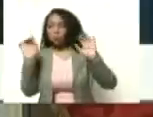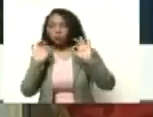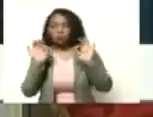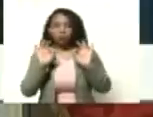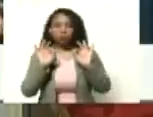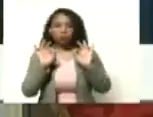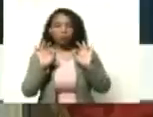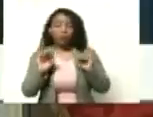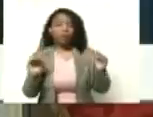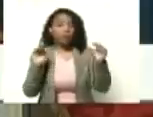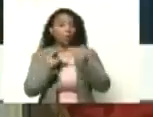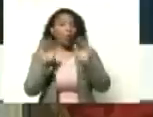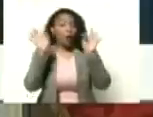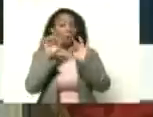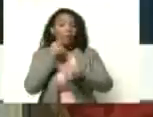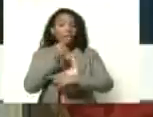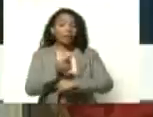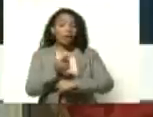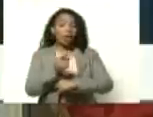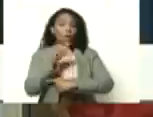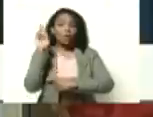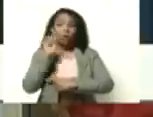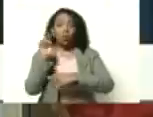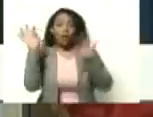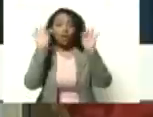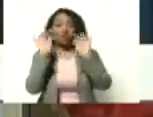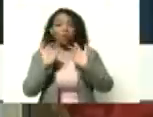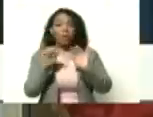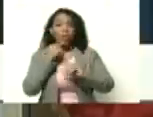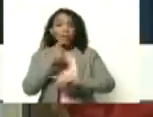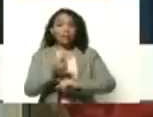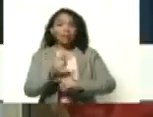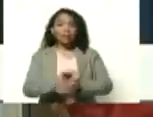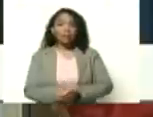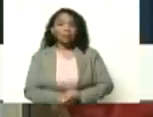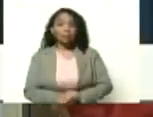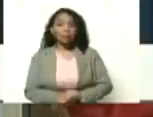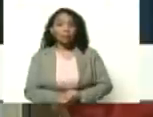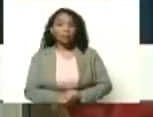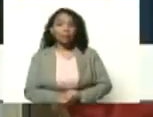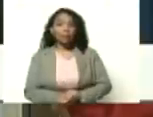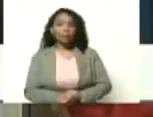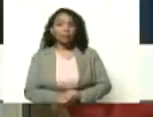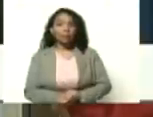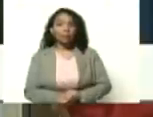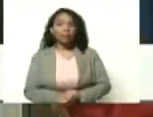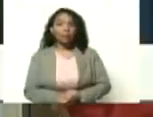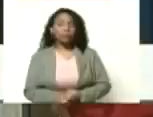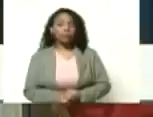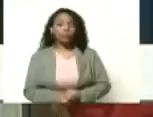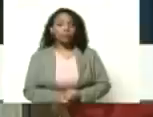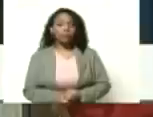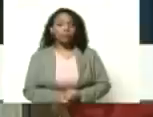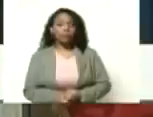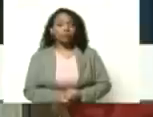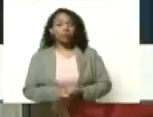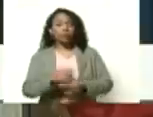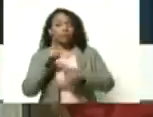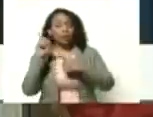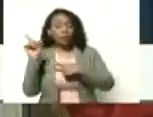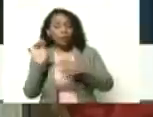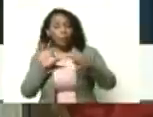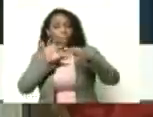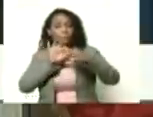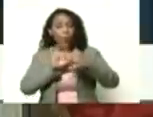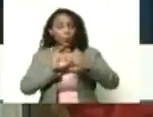igualmente decíamos que ninguna hipótesis la descarta vamos entre ellas por cierto en la vinculación